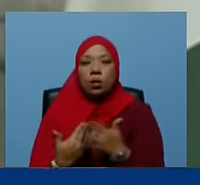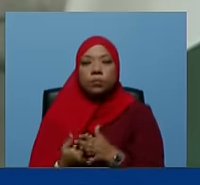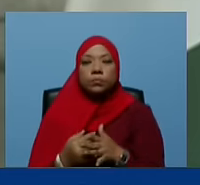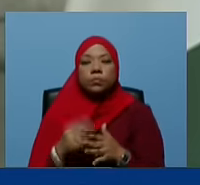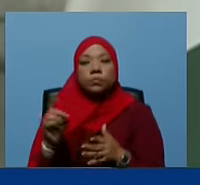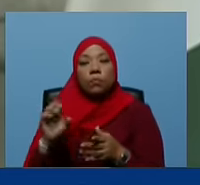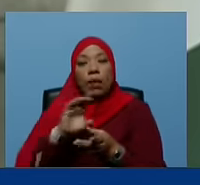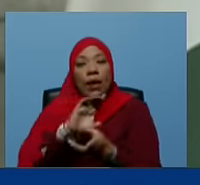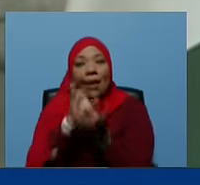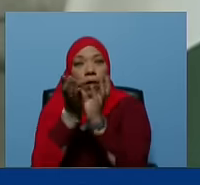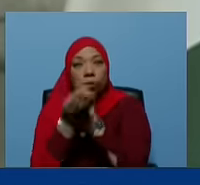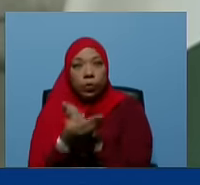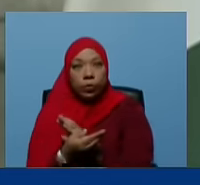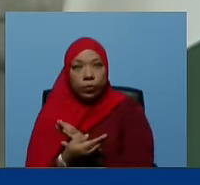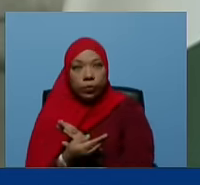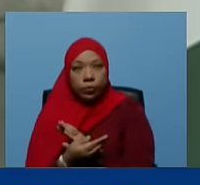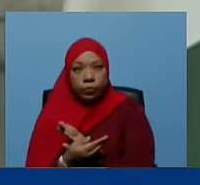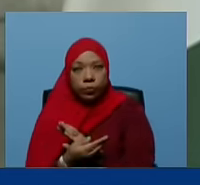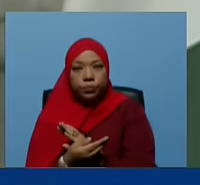geológicos,